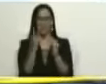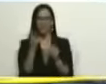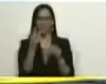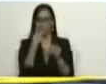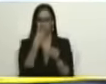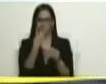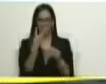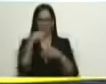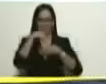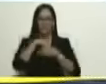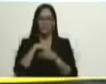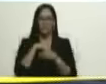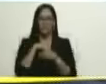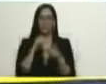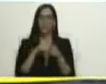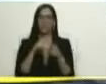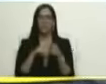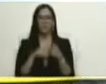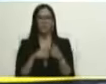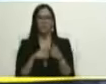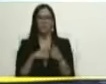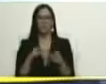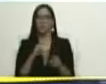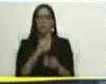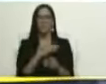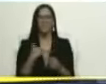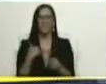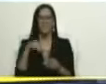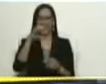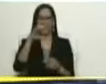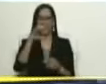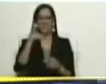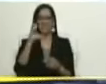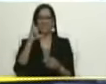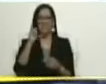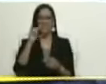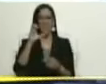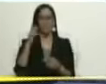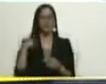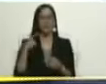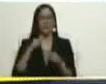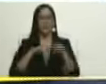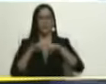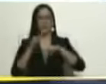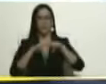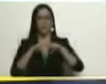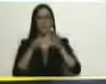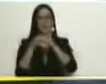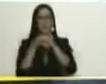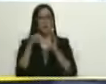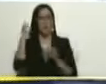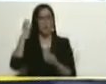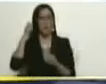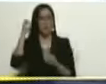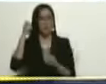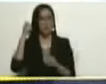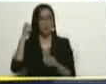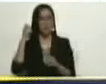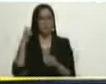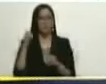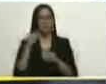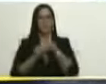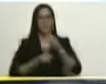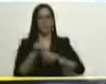entonces no quisieran que la CELAC tuviera esa estructura. La Unión Europea, que